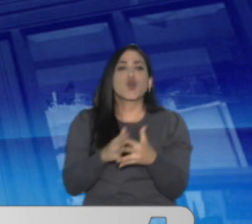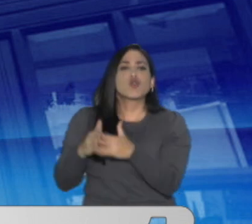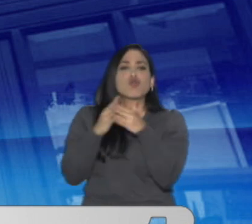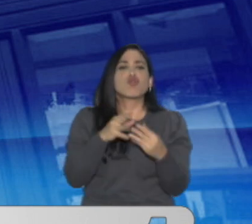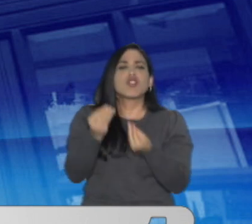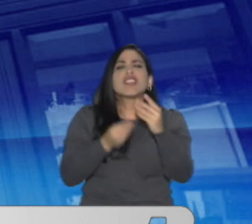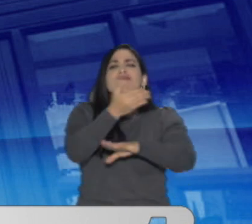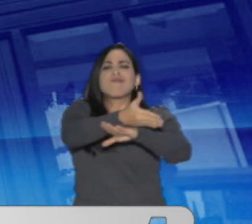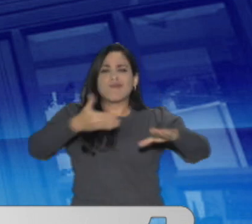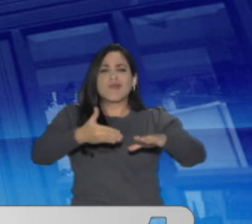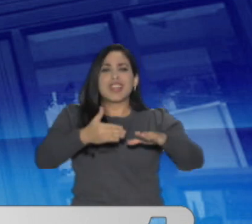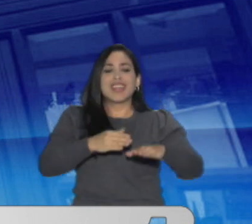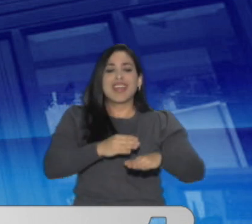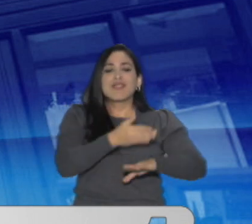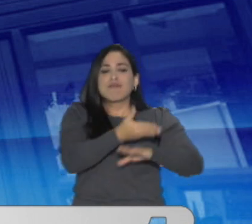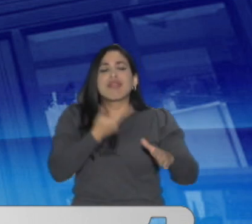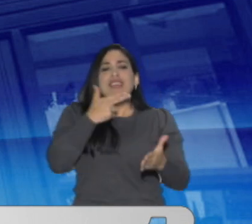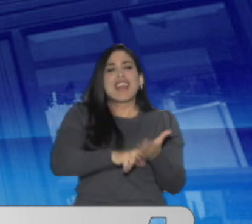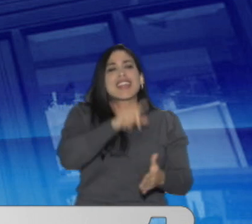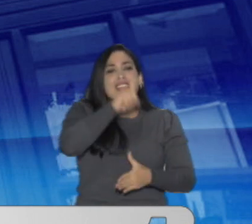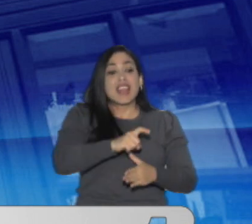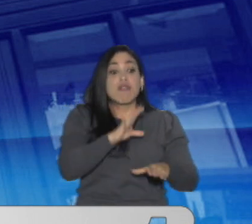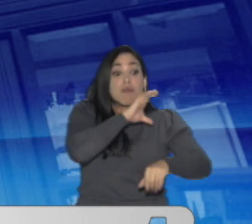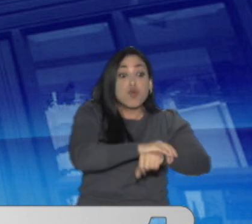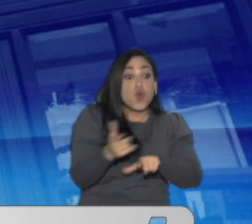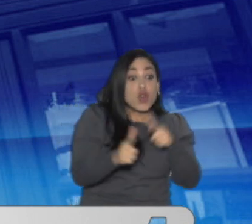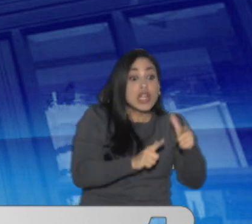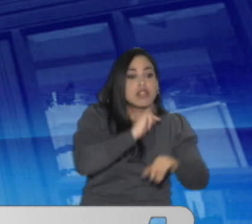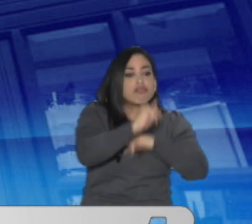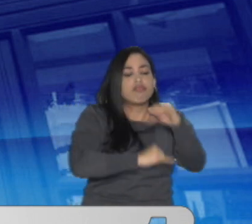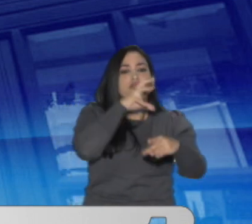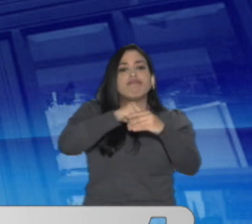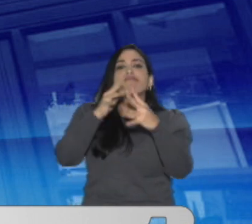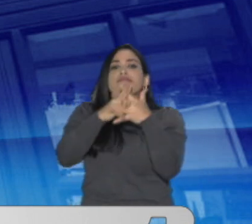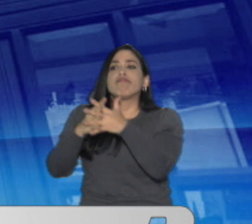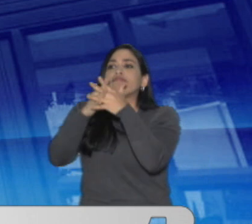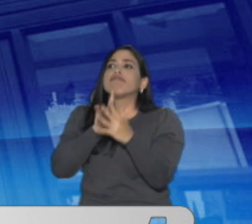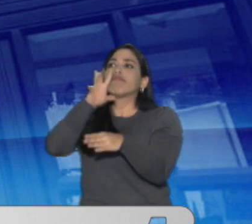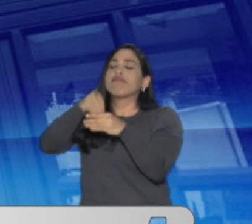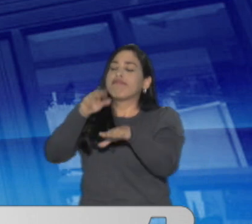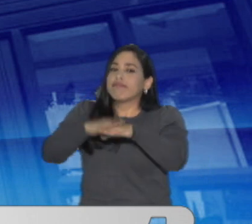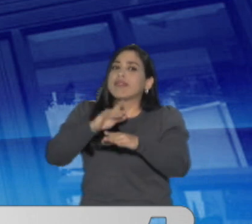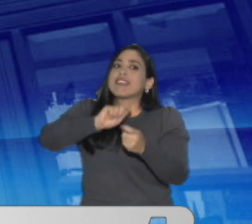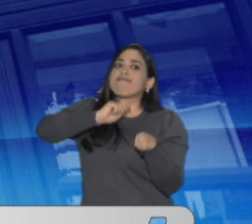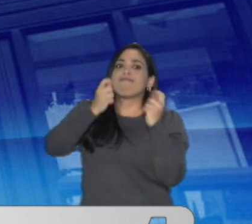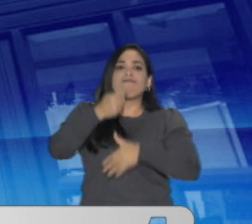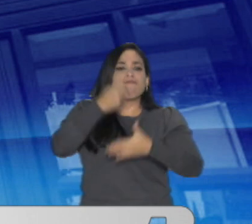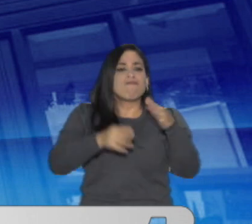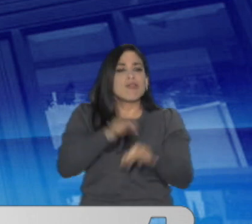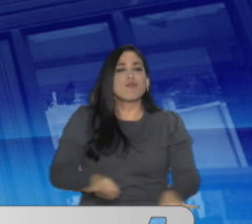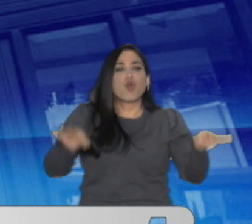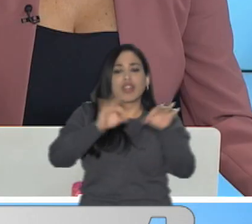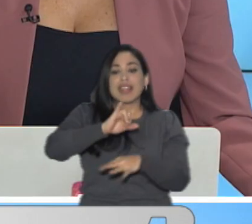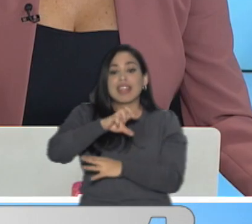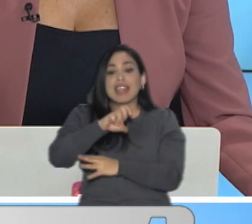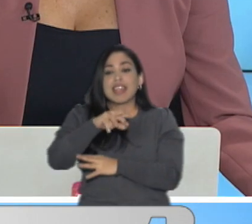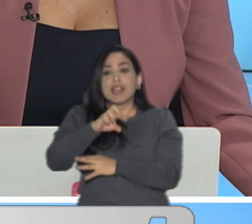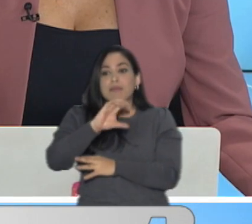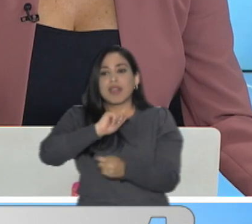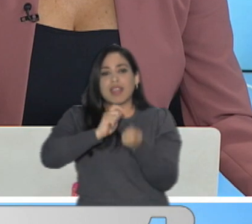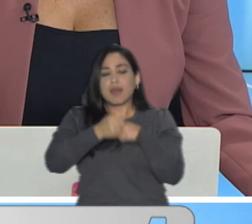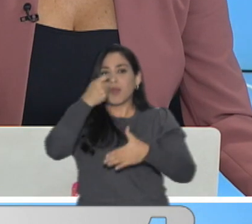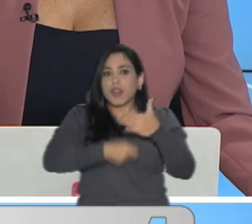una solicitud de extradición y el ministro de Justicia, por su parte, ha dicho que habrá una importante reforma para el IMPEC. Siga usted con más